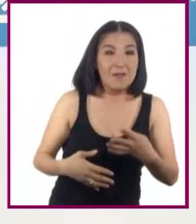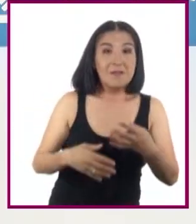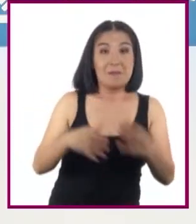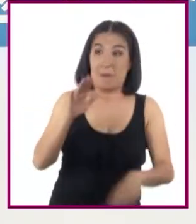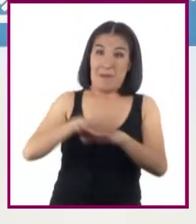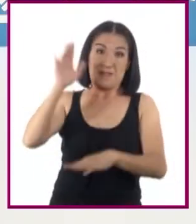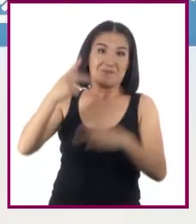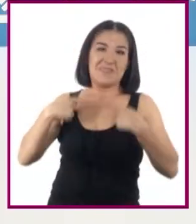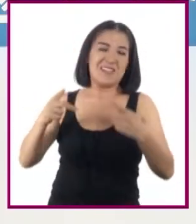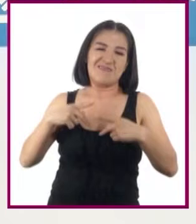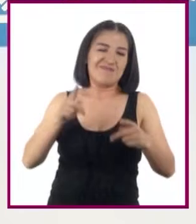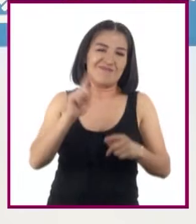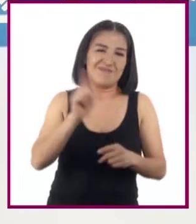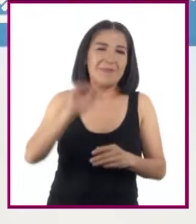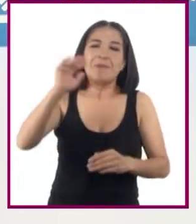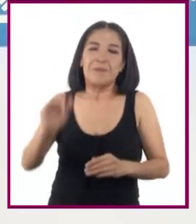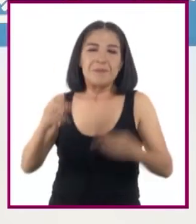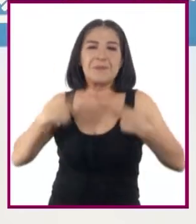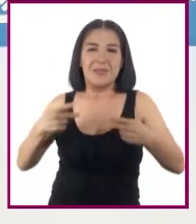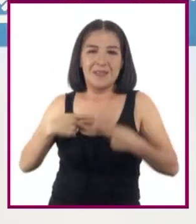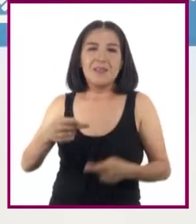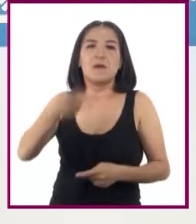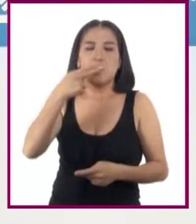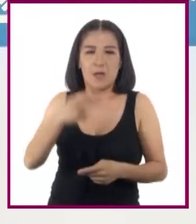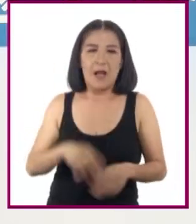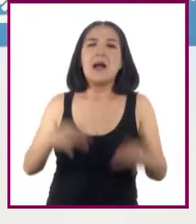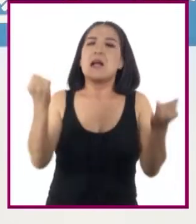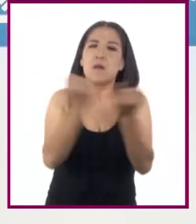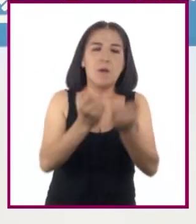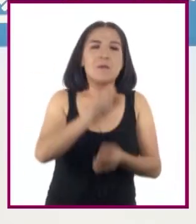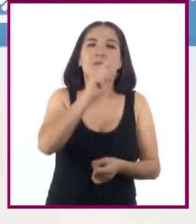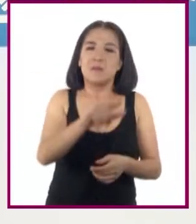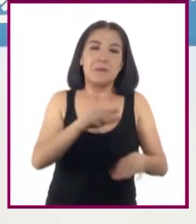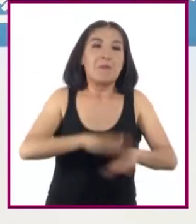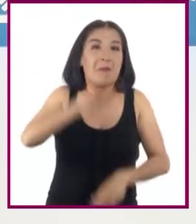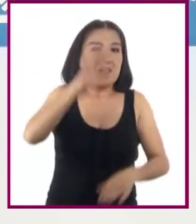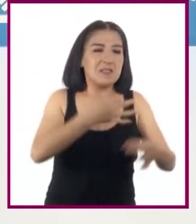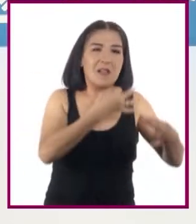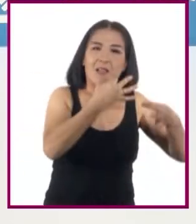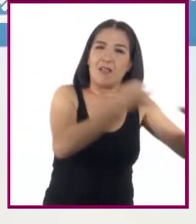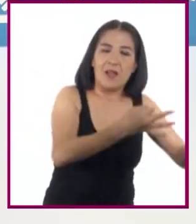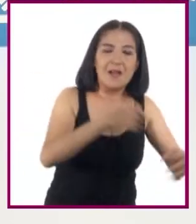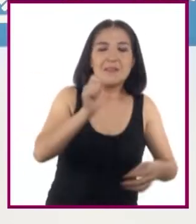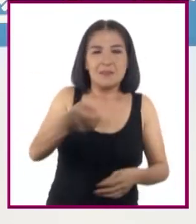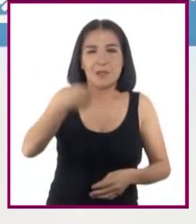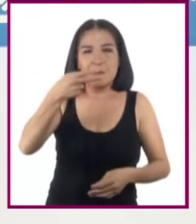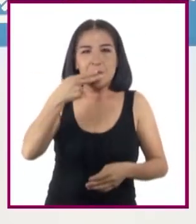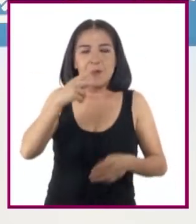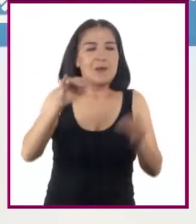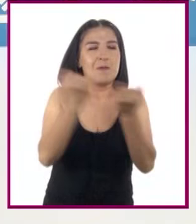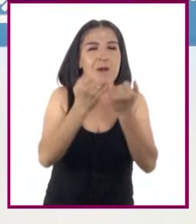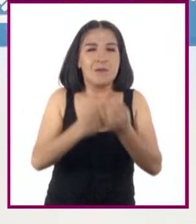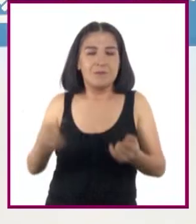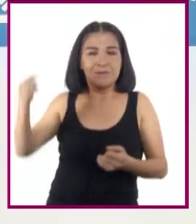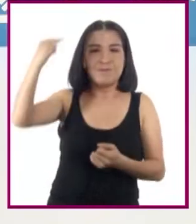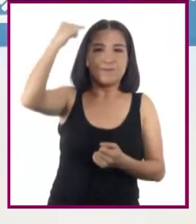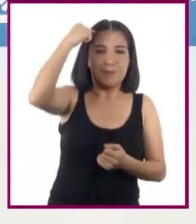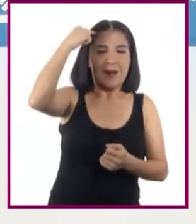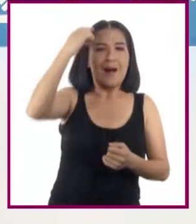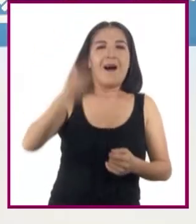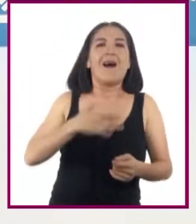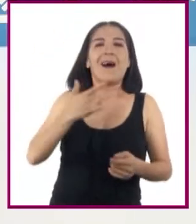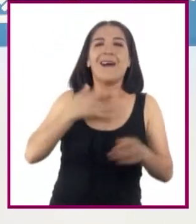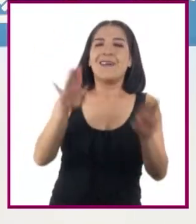la mayoría. Hay sustancias que pueden generar adicción porque su efecto en el cerebro provoca una sensación de